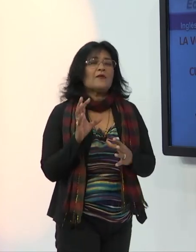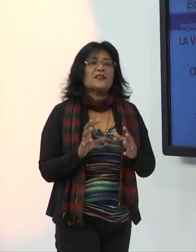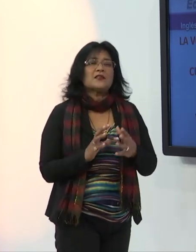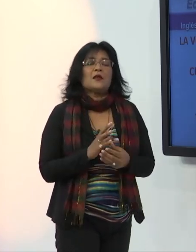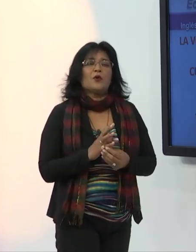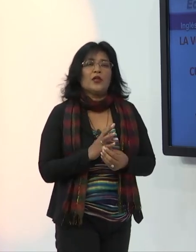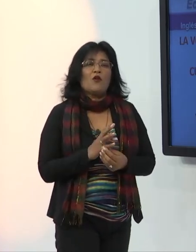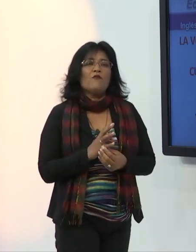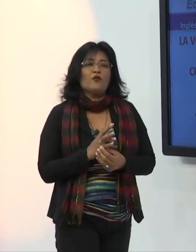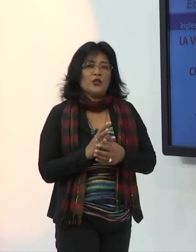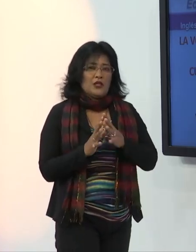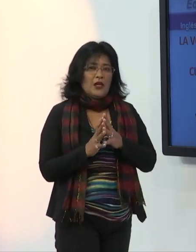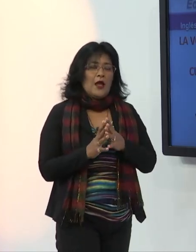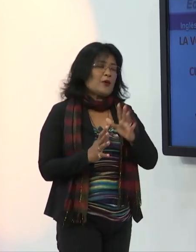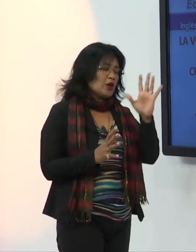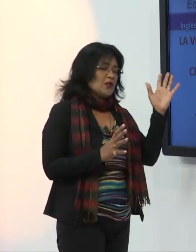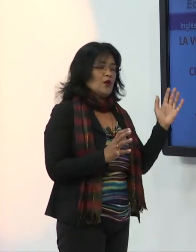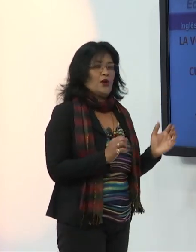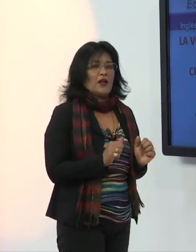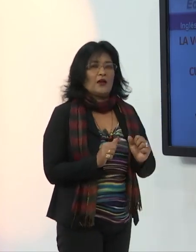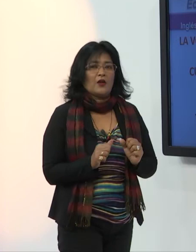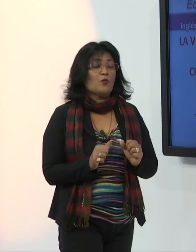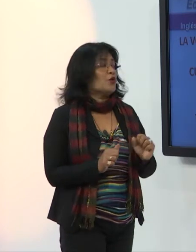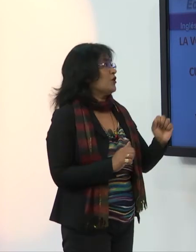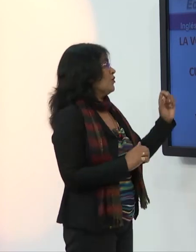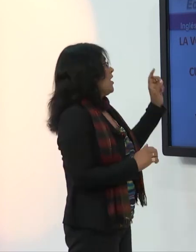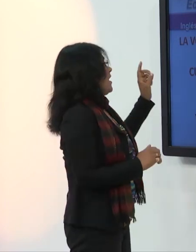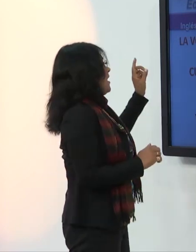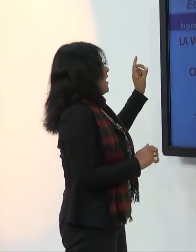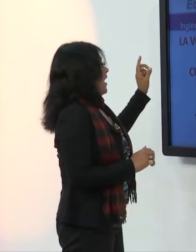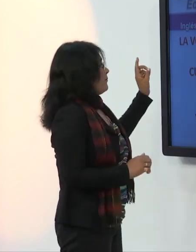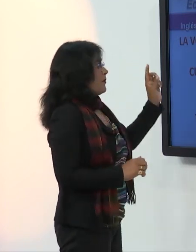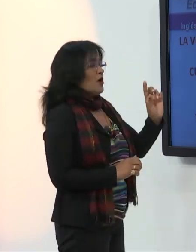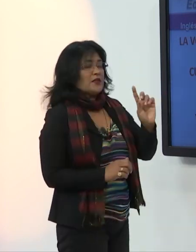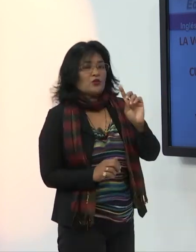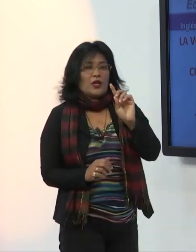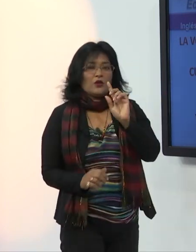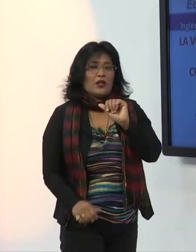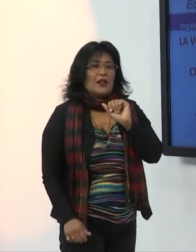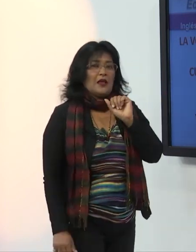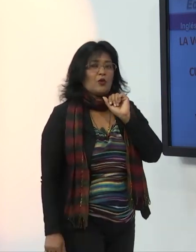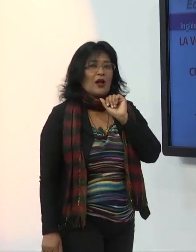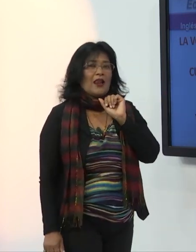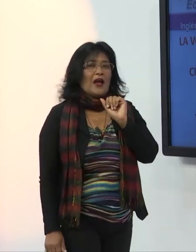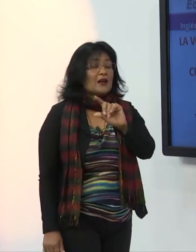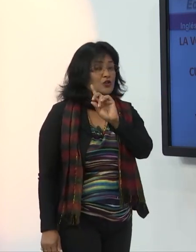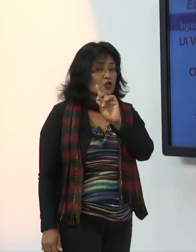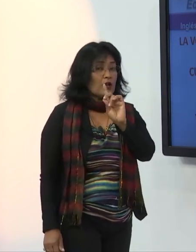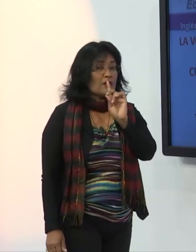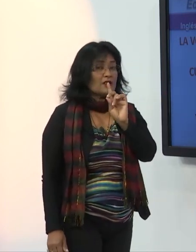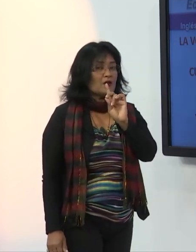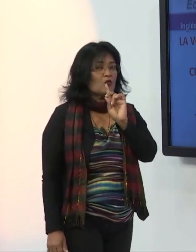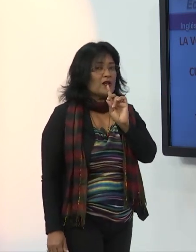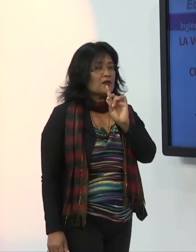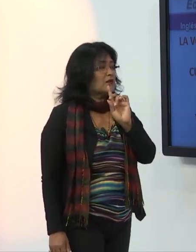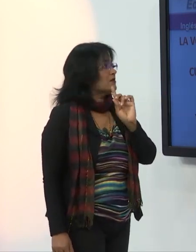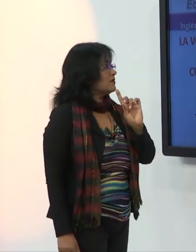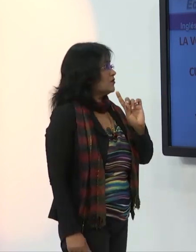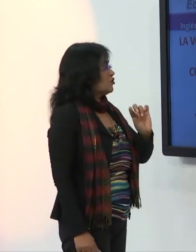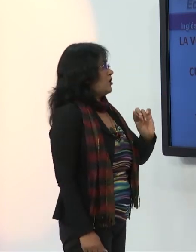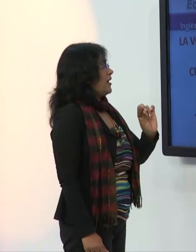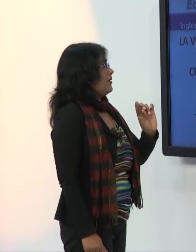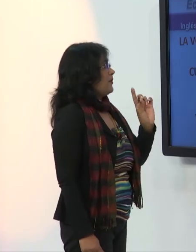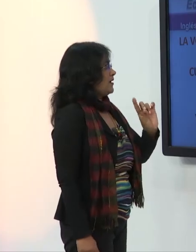inglés. Quizás a veces te puede confundir, pero aquí te lo voy a aclarar un poquito. Vamos a estudiar hoy la vocal A solamente en una